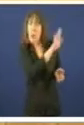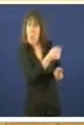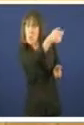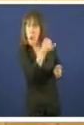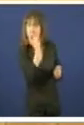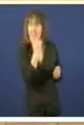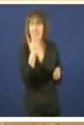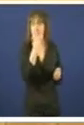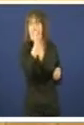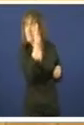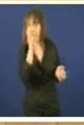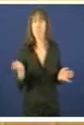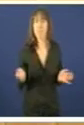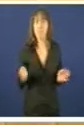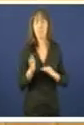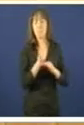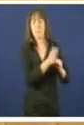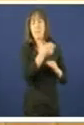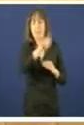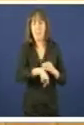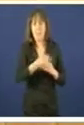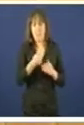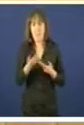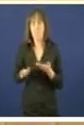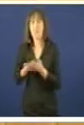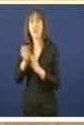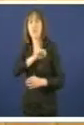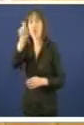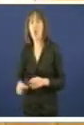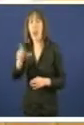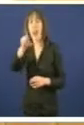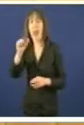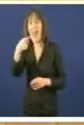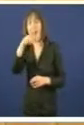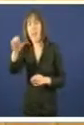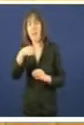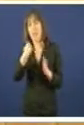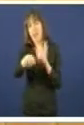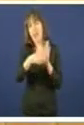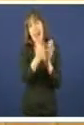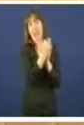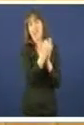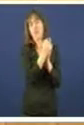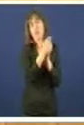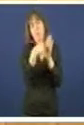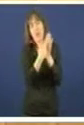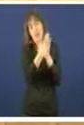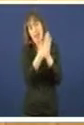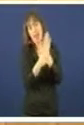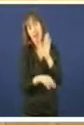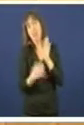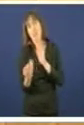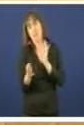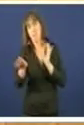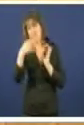oculta. Tamén invito ao señor Laje a que lea os artigos completos. Porque vostedes sabe, igual que eu, e supoño que